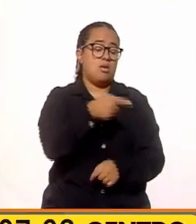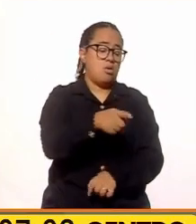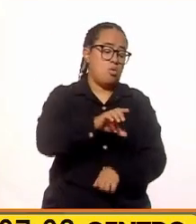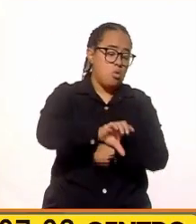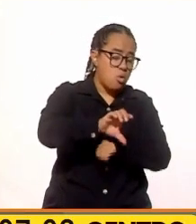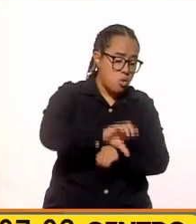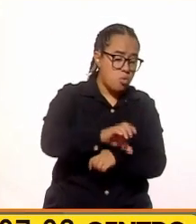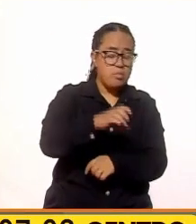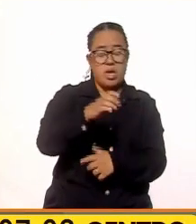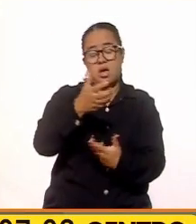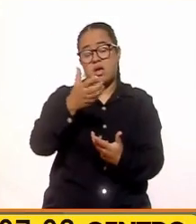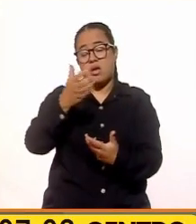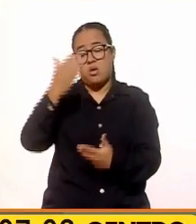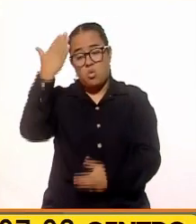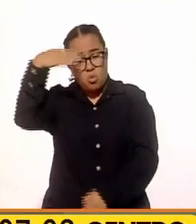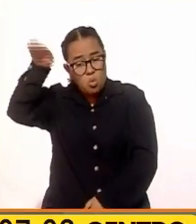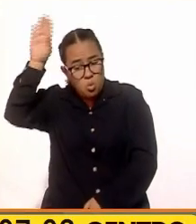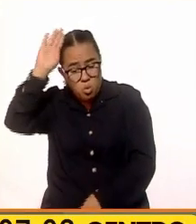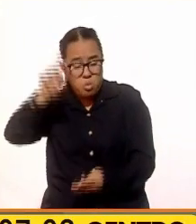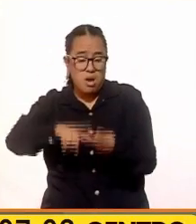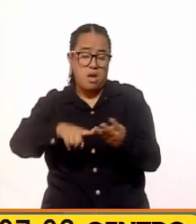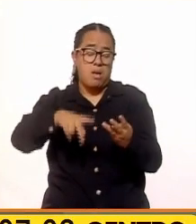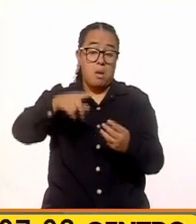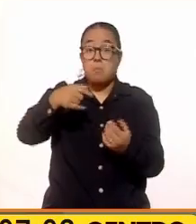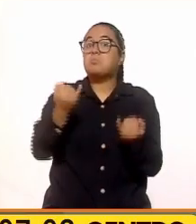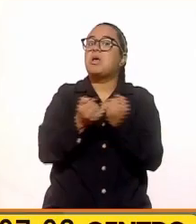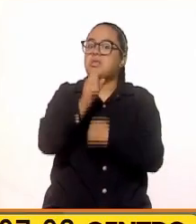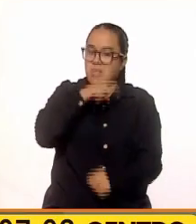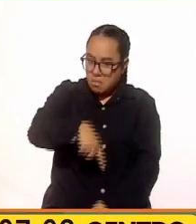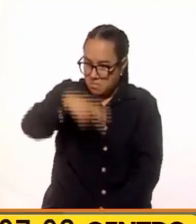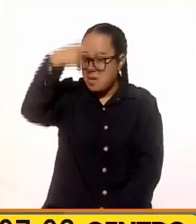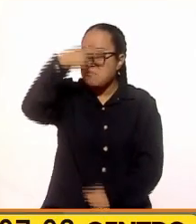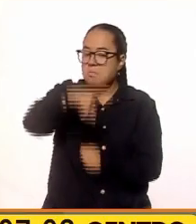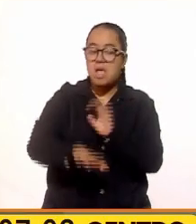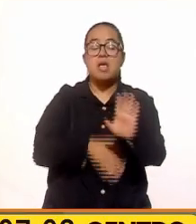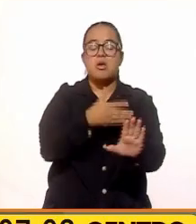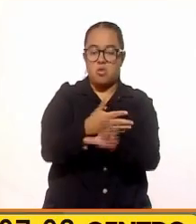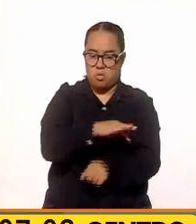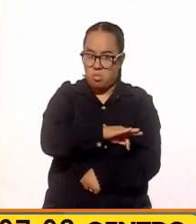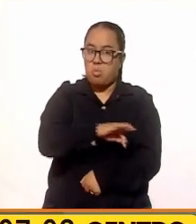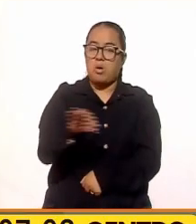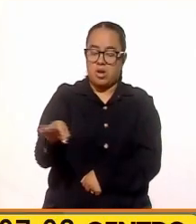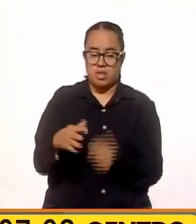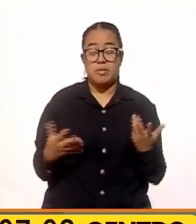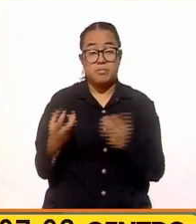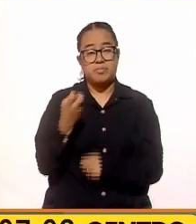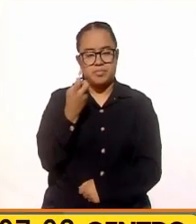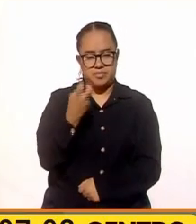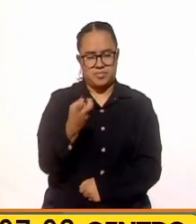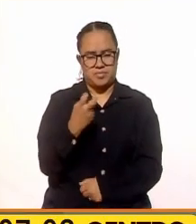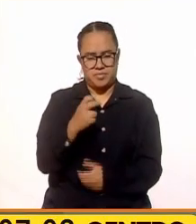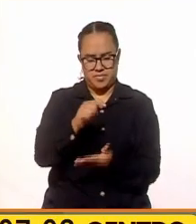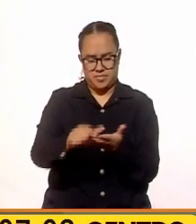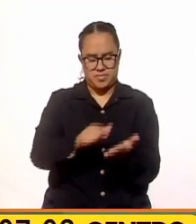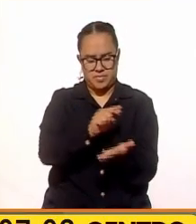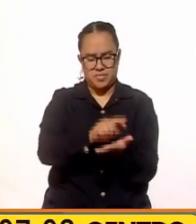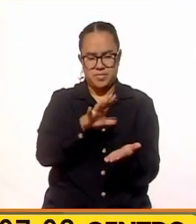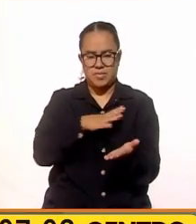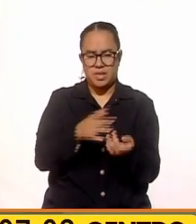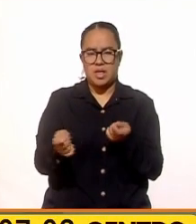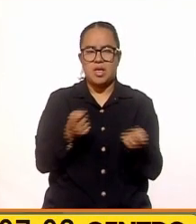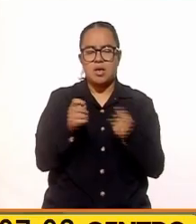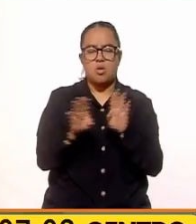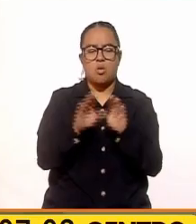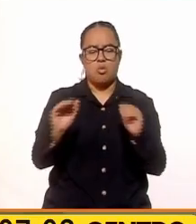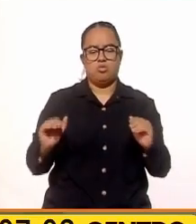Cuba e incluso hacia México. Esas declaraciones desconocen el pacto de regulación que está basado en las